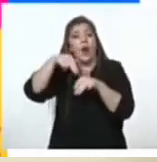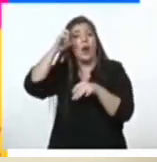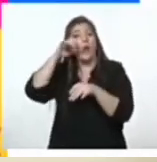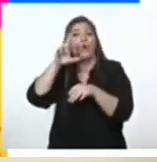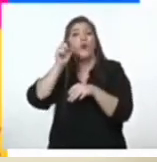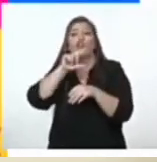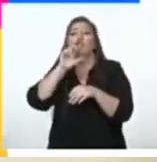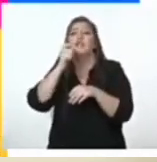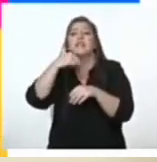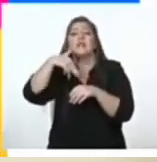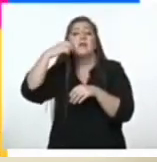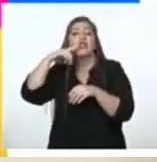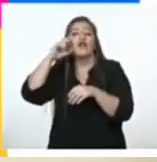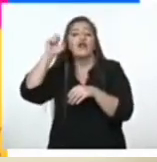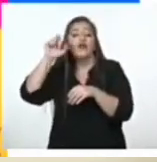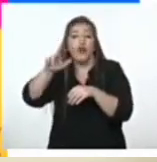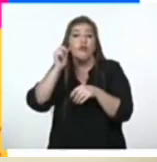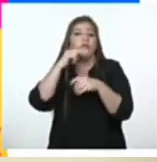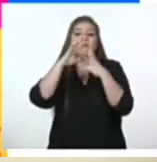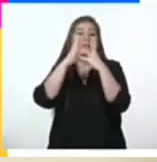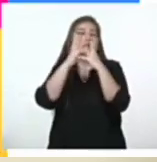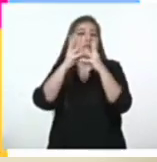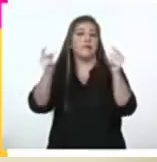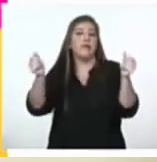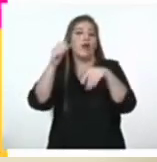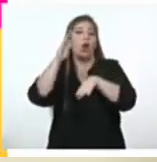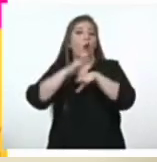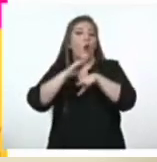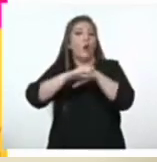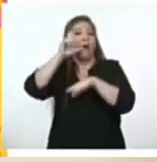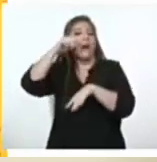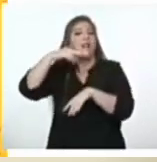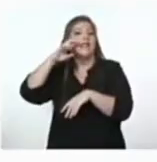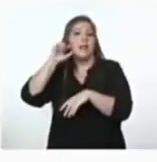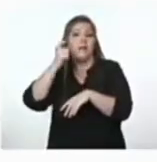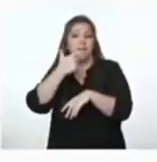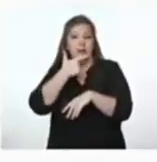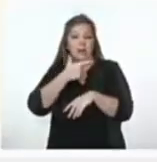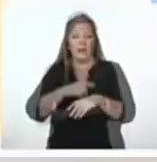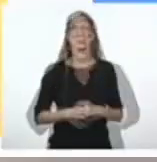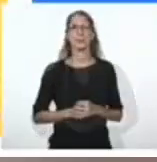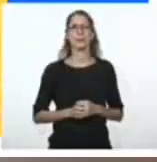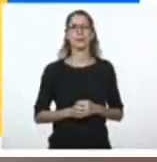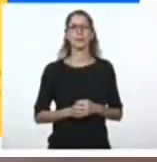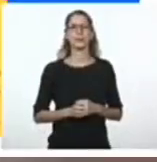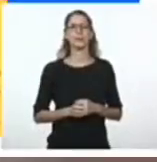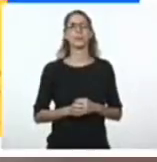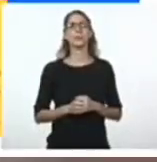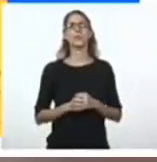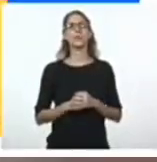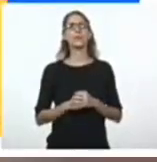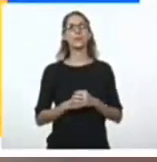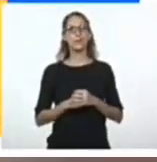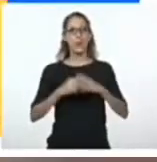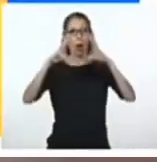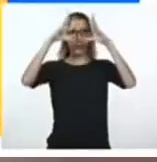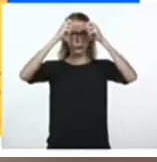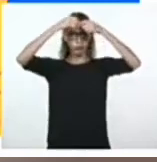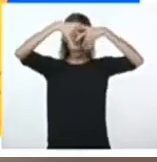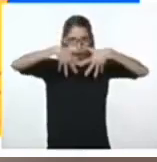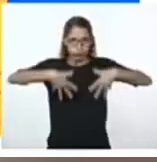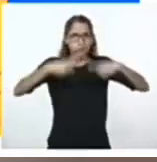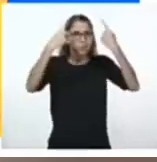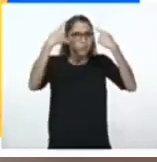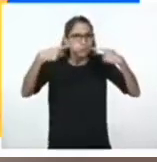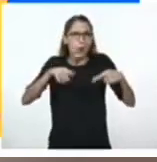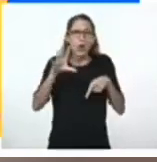acción enzimática y el potencial de reposo se alcanza al expulsar el sodio. Todos los órganos del sistema nervioso están